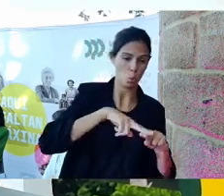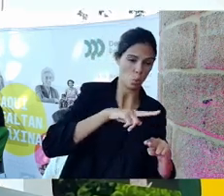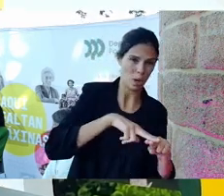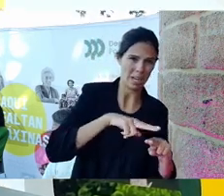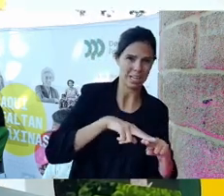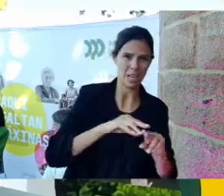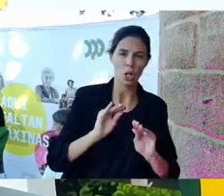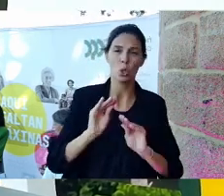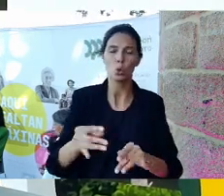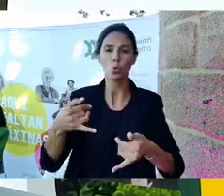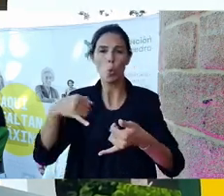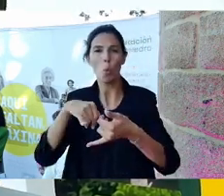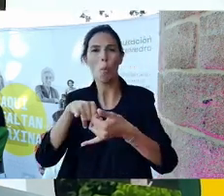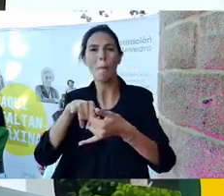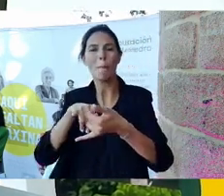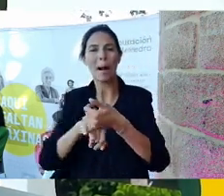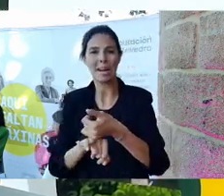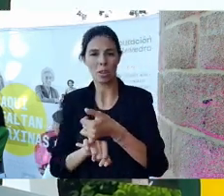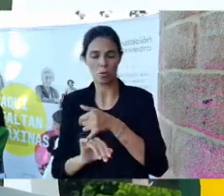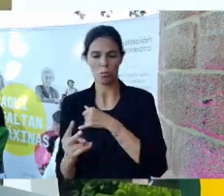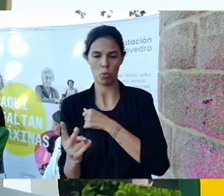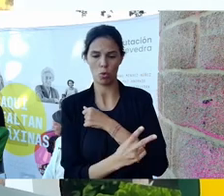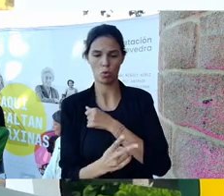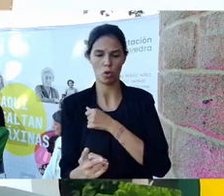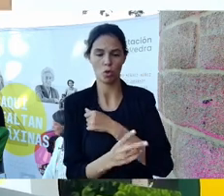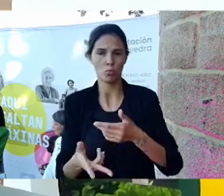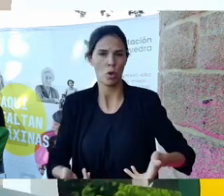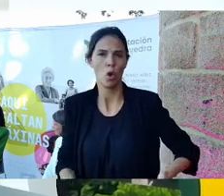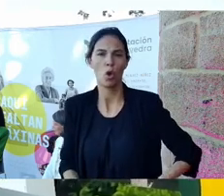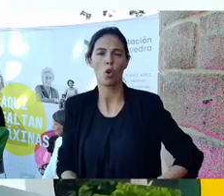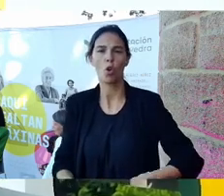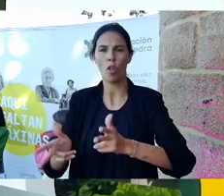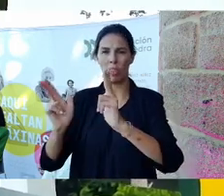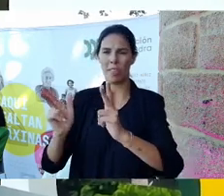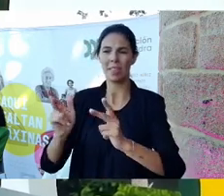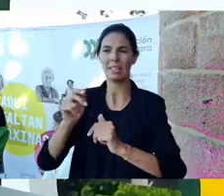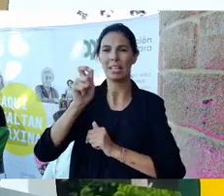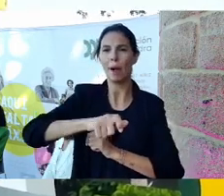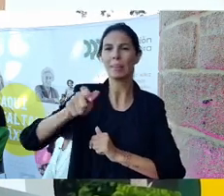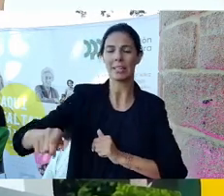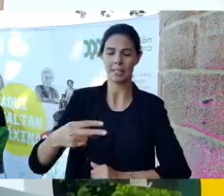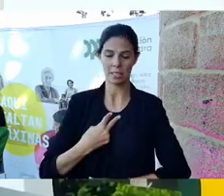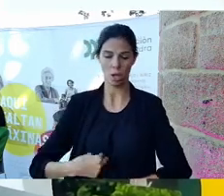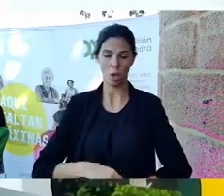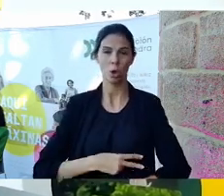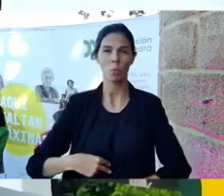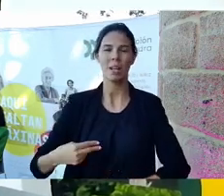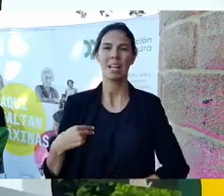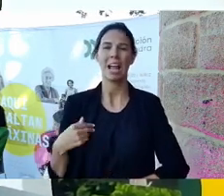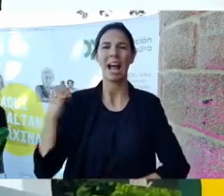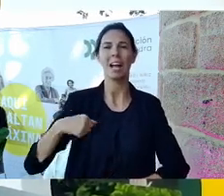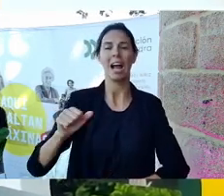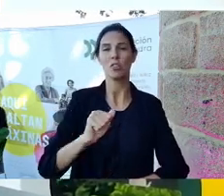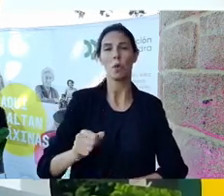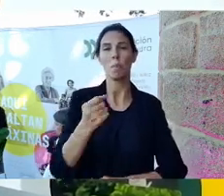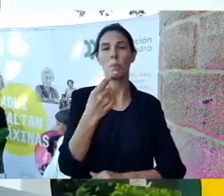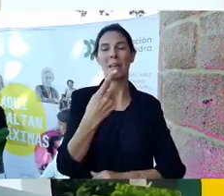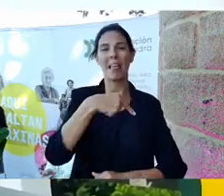é dicir, Urraca e o seu marido Raimundo de Borgoña, lles conceden aos habitantes de Compostela no